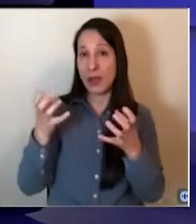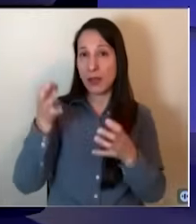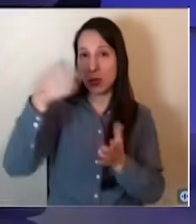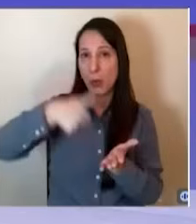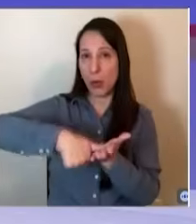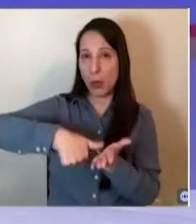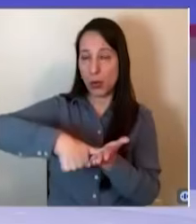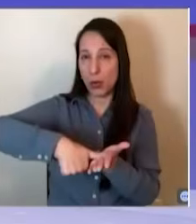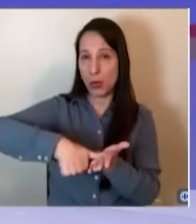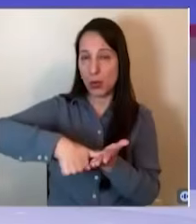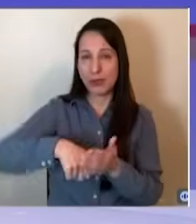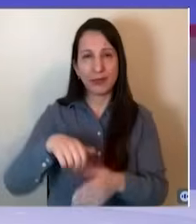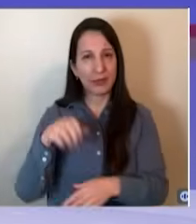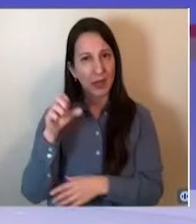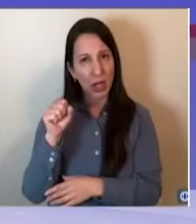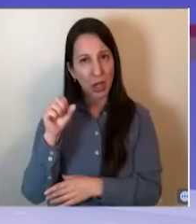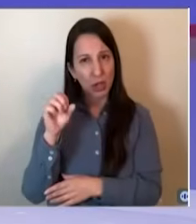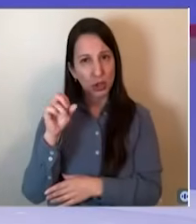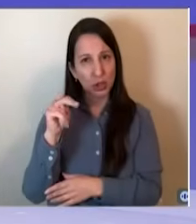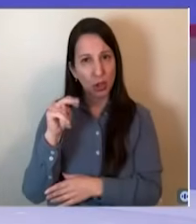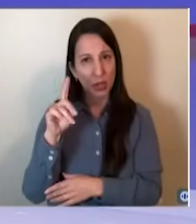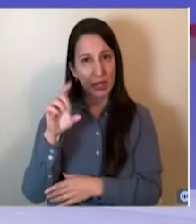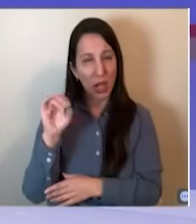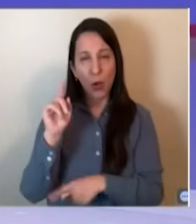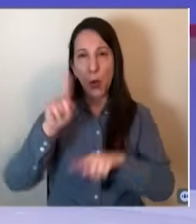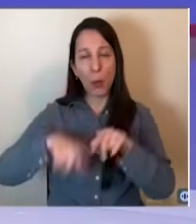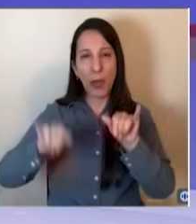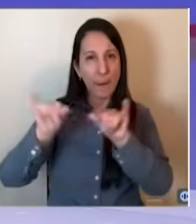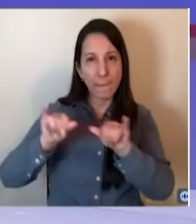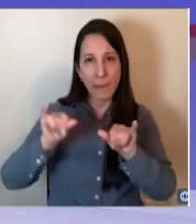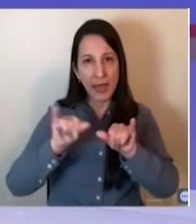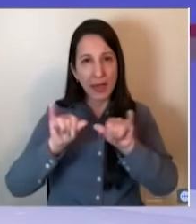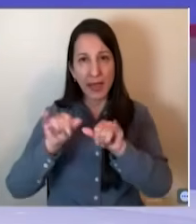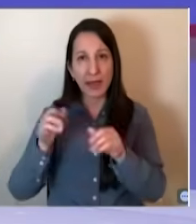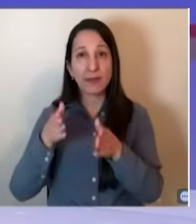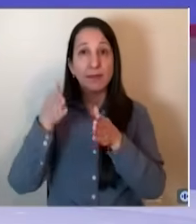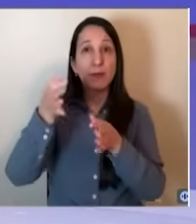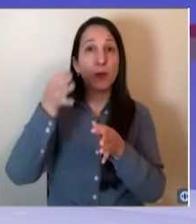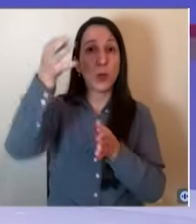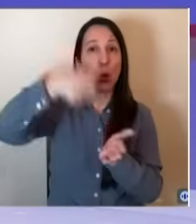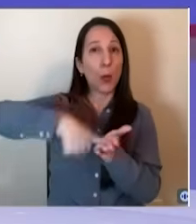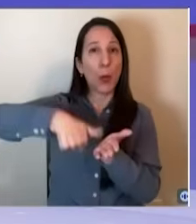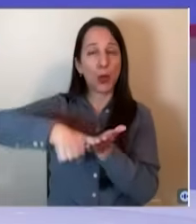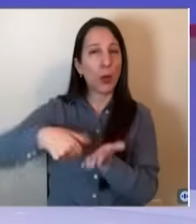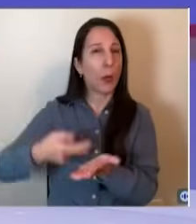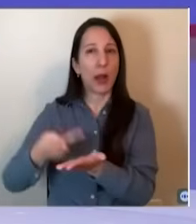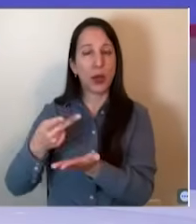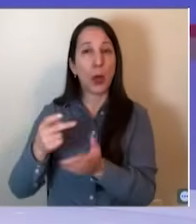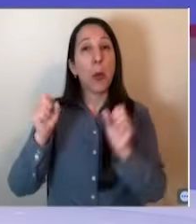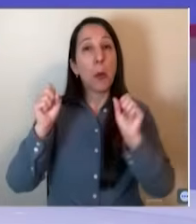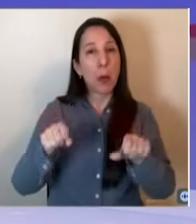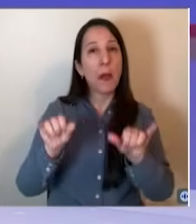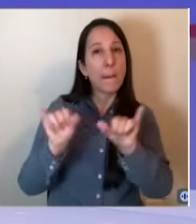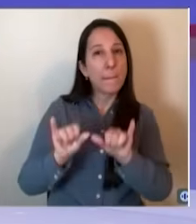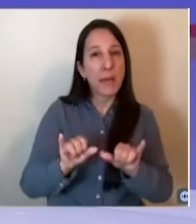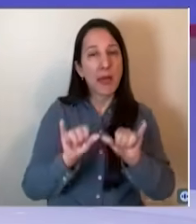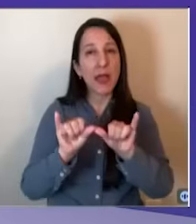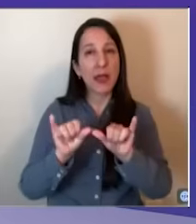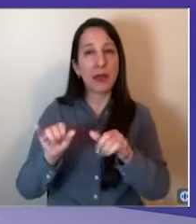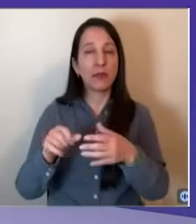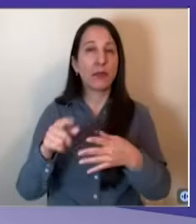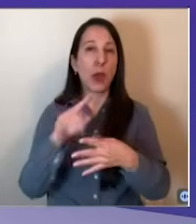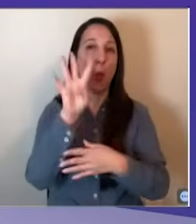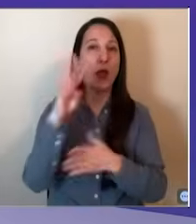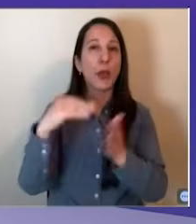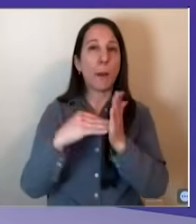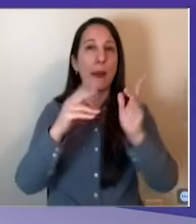sondeo no puede medir intención de voto válidamente. Puede medir la intención de voto de las 4,000 personas